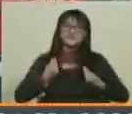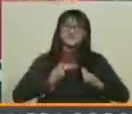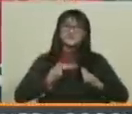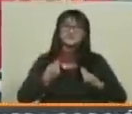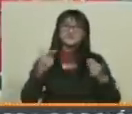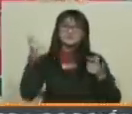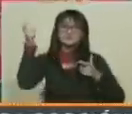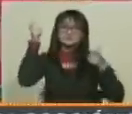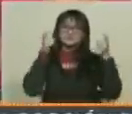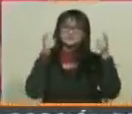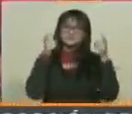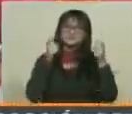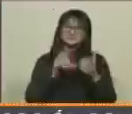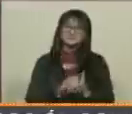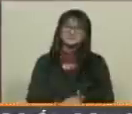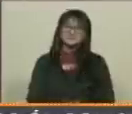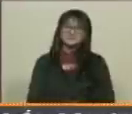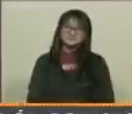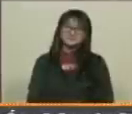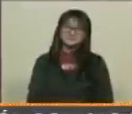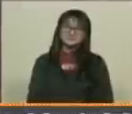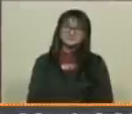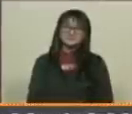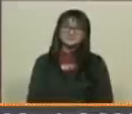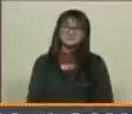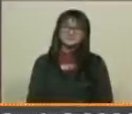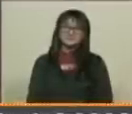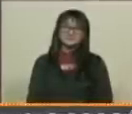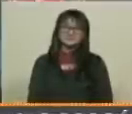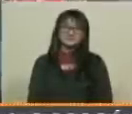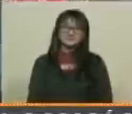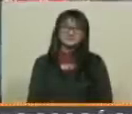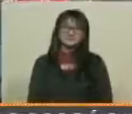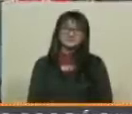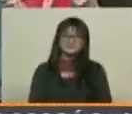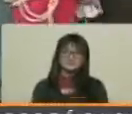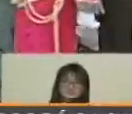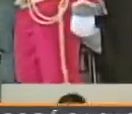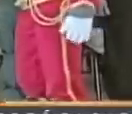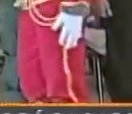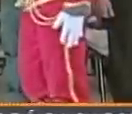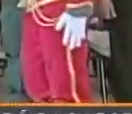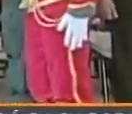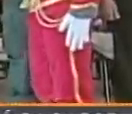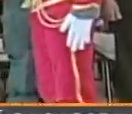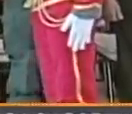comandante! ¡Agrupación! ¡Atención! ¡Fir!